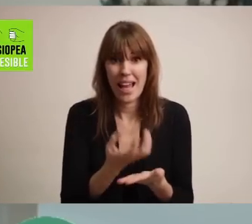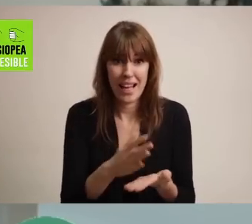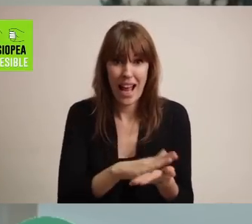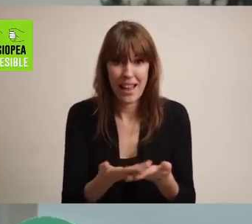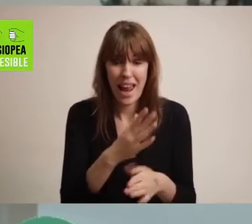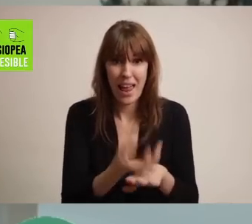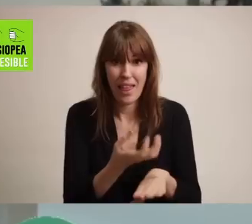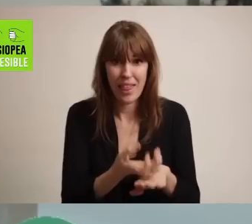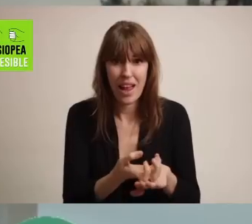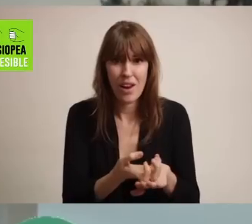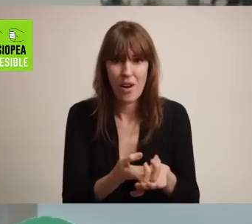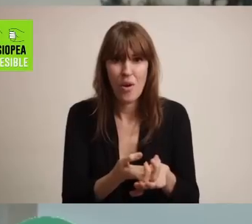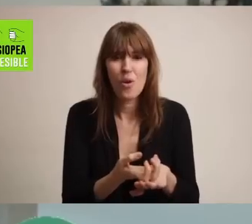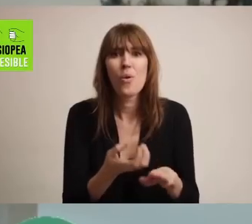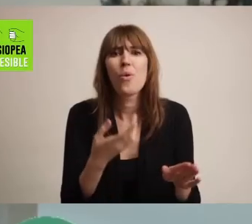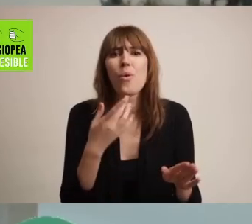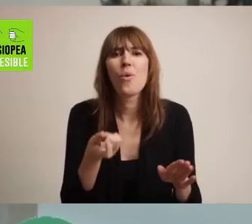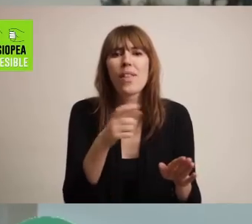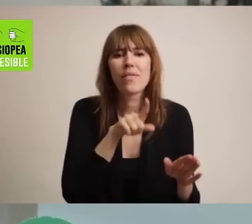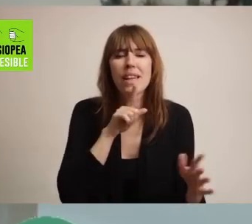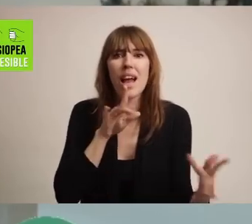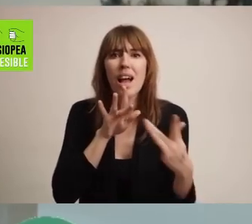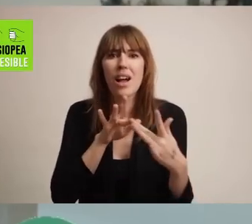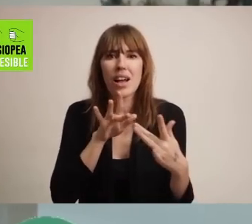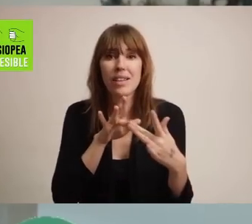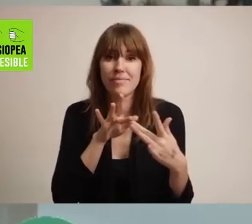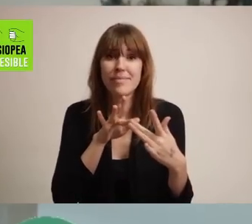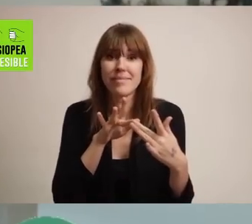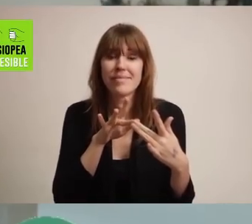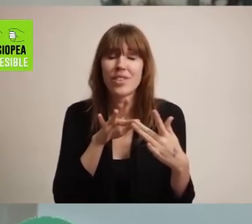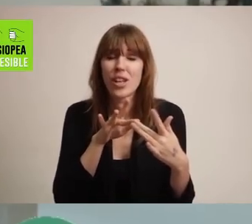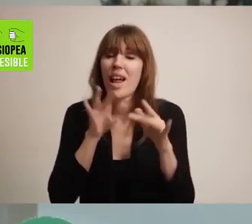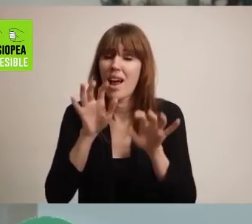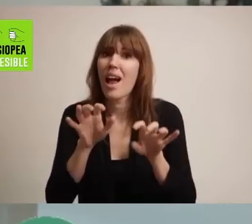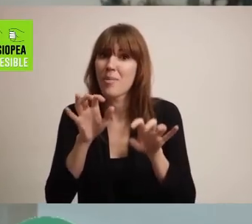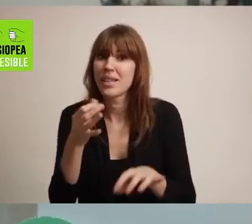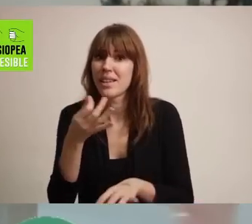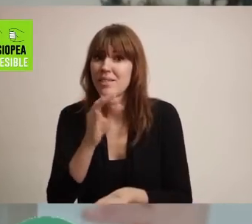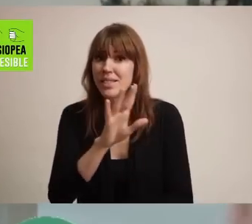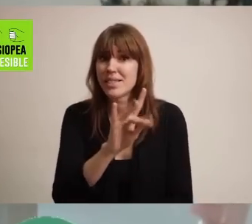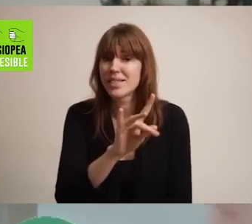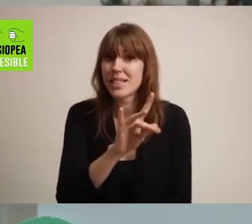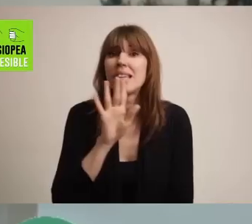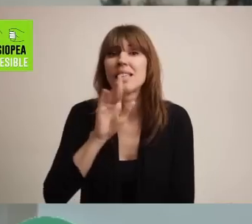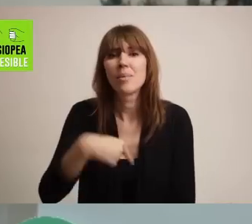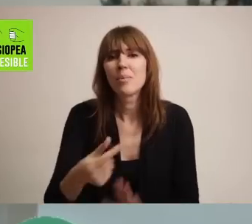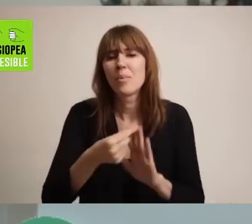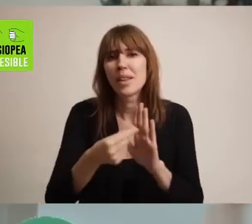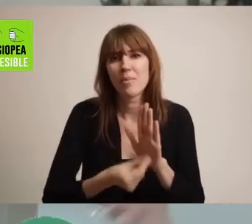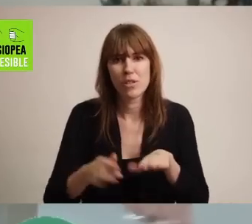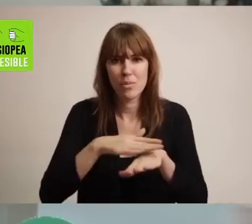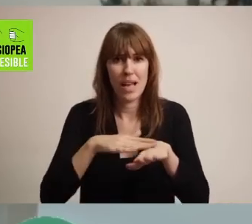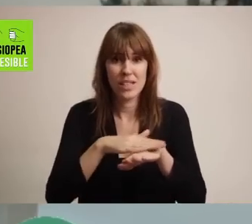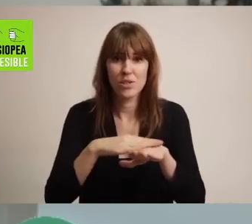que aprender a conectar con uno. Y luego saber, bueno, pues unos principios básicos, como si